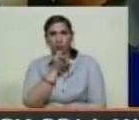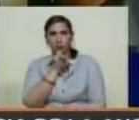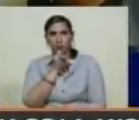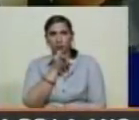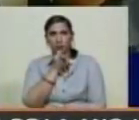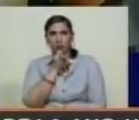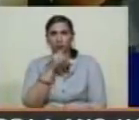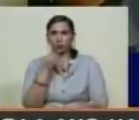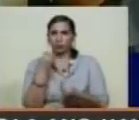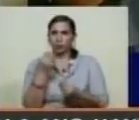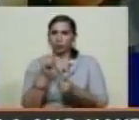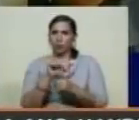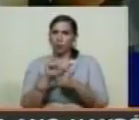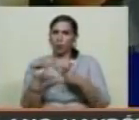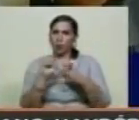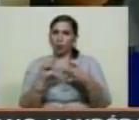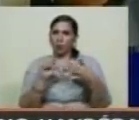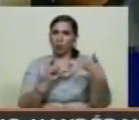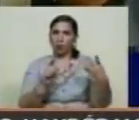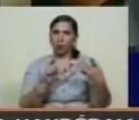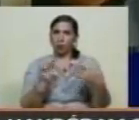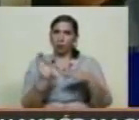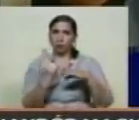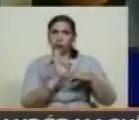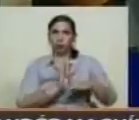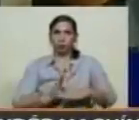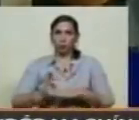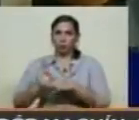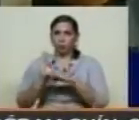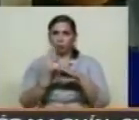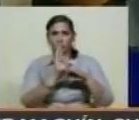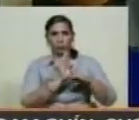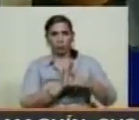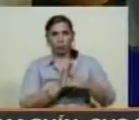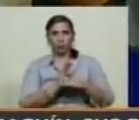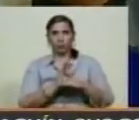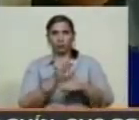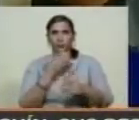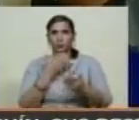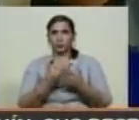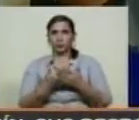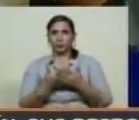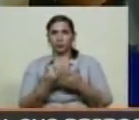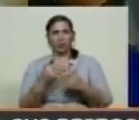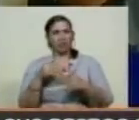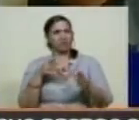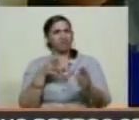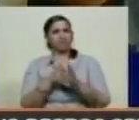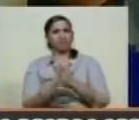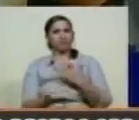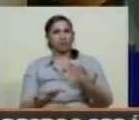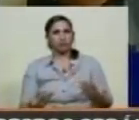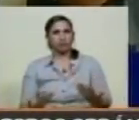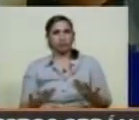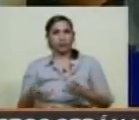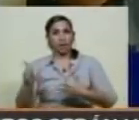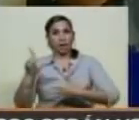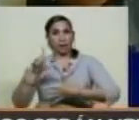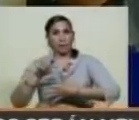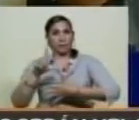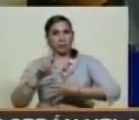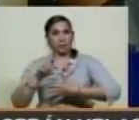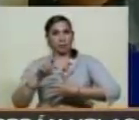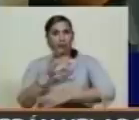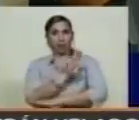de protección. Gracias por incluir el área de protección, porque se trata de una América Latina y